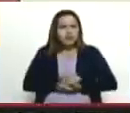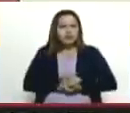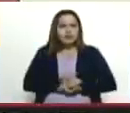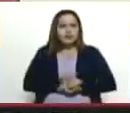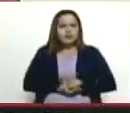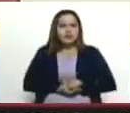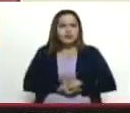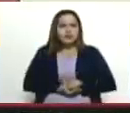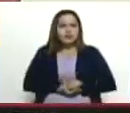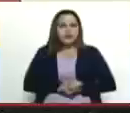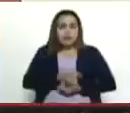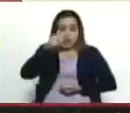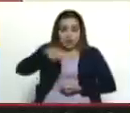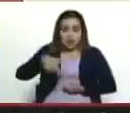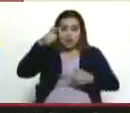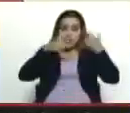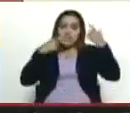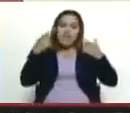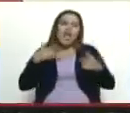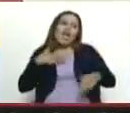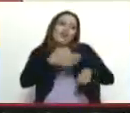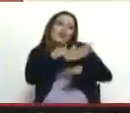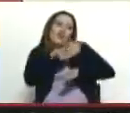Si estuviera Chávez aquí dirían que es culpa de Chávez.